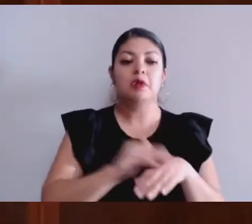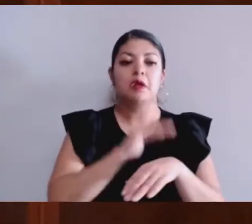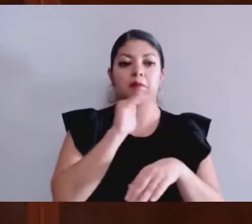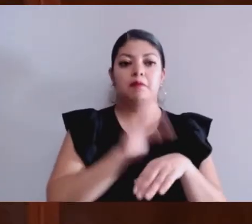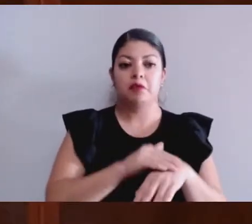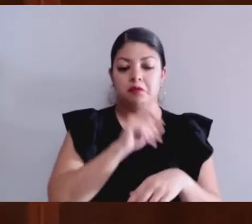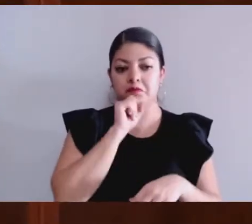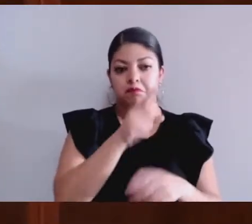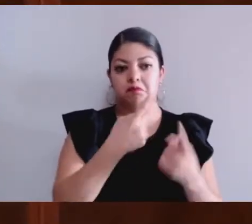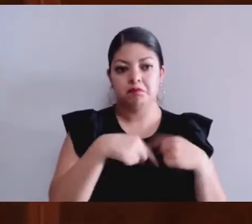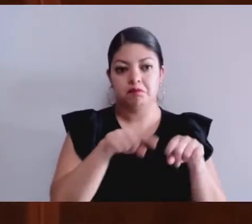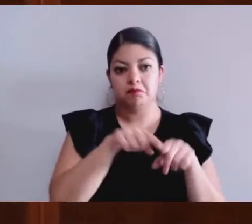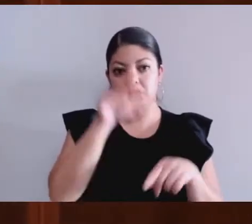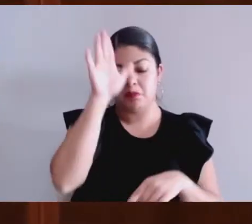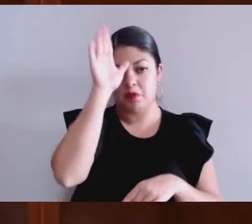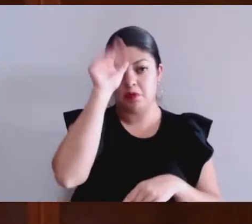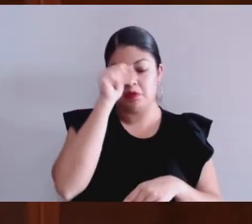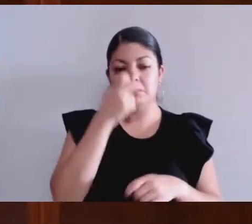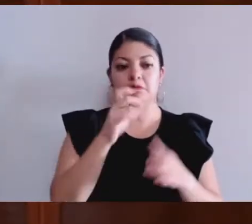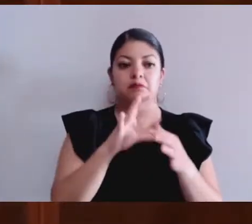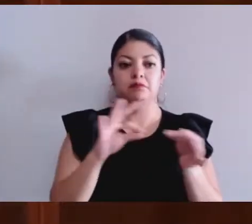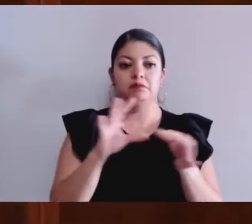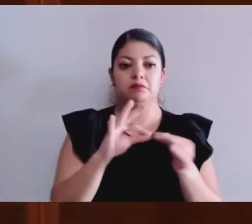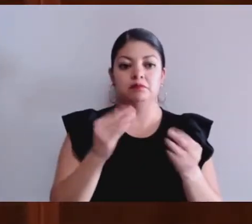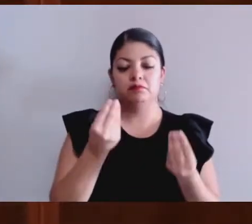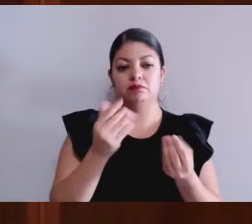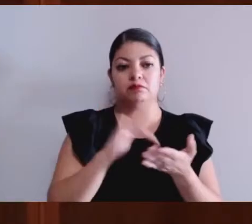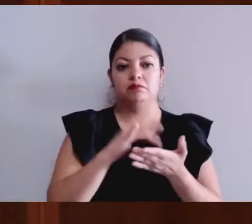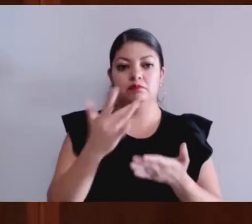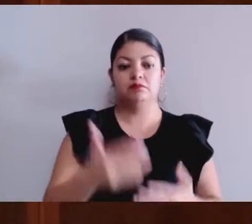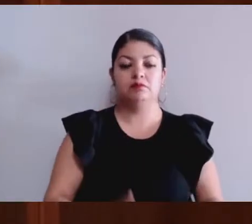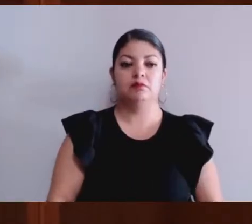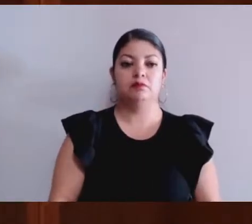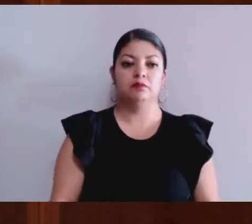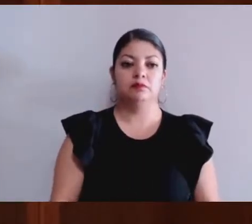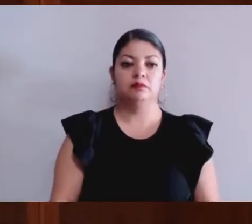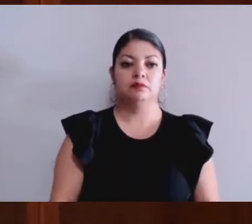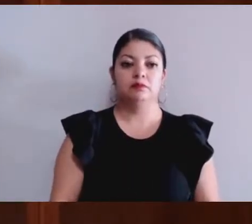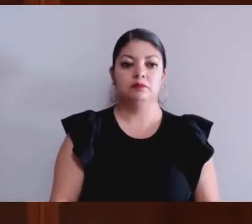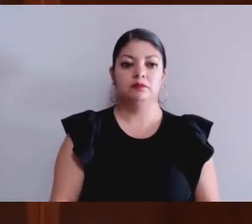se apruebe en sus términos. Es cuanto. Muchísimas gracias.